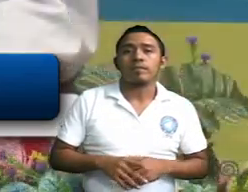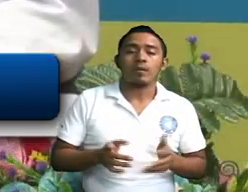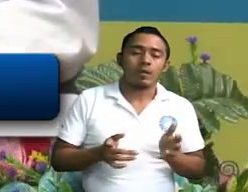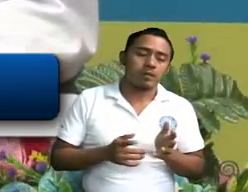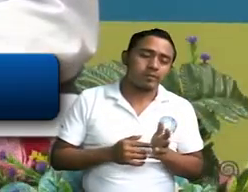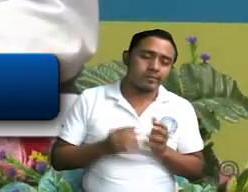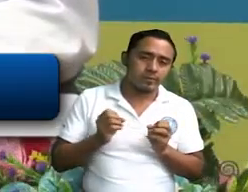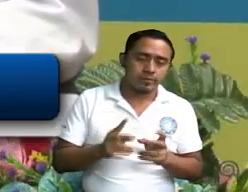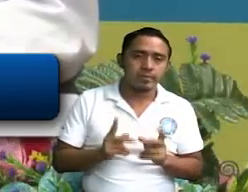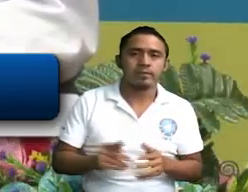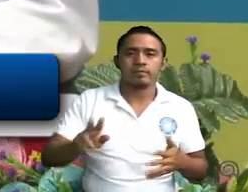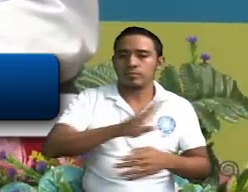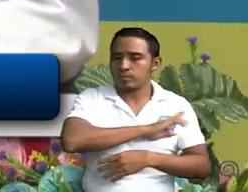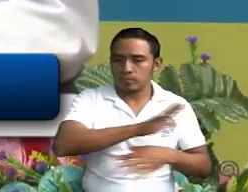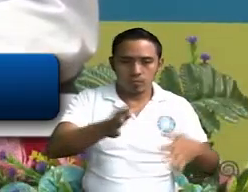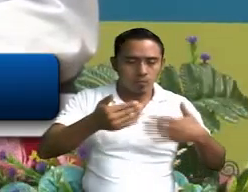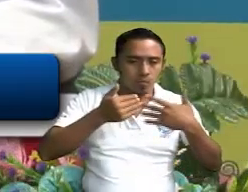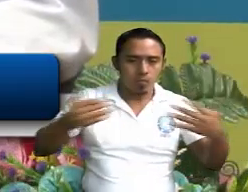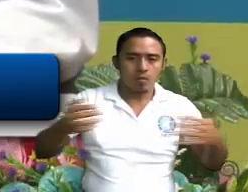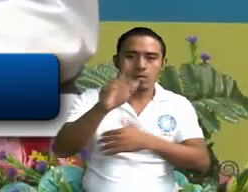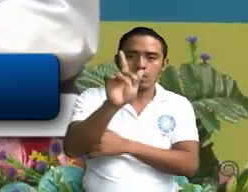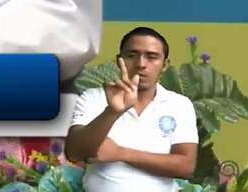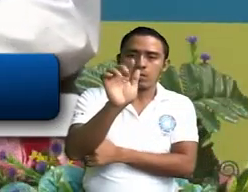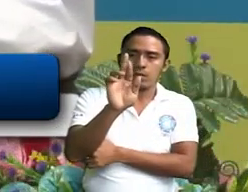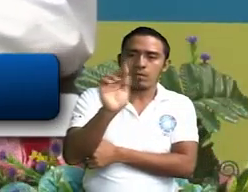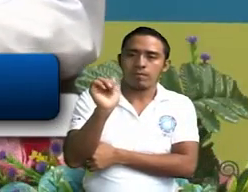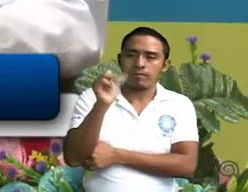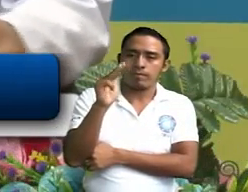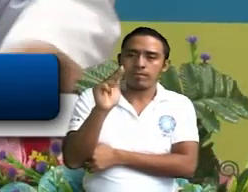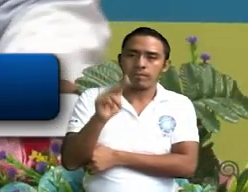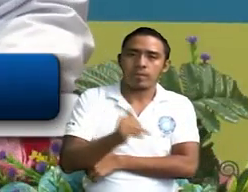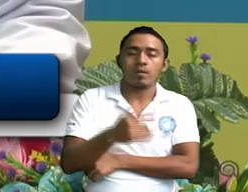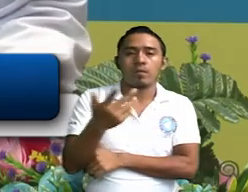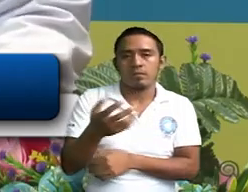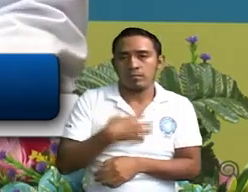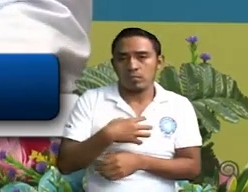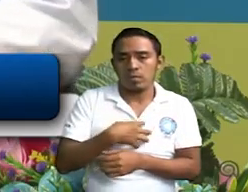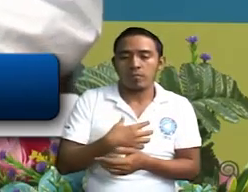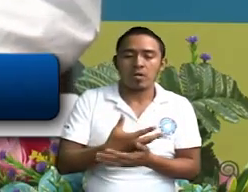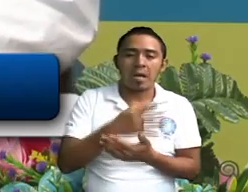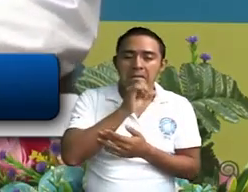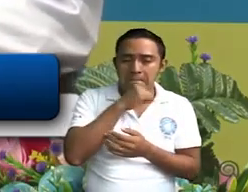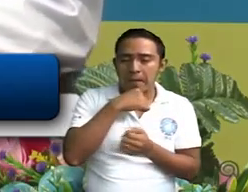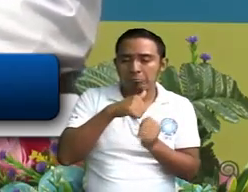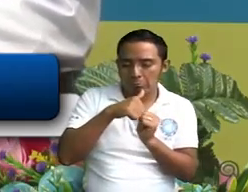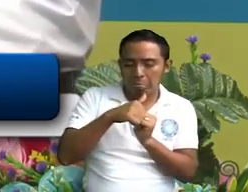sea, cuando no son problemas de trauma, o sea, son problemas meramente ortopédicos o de desgaste,